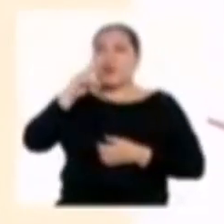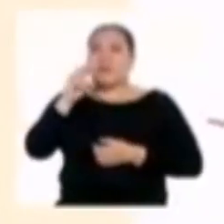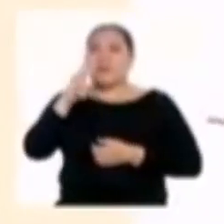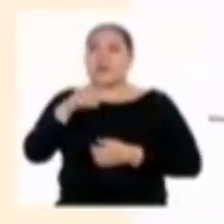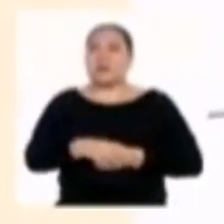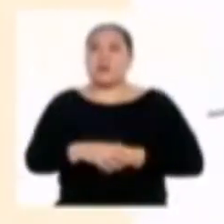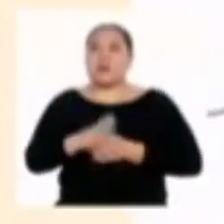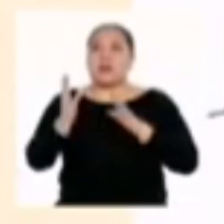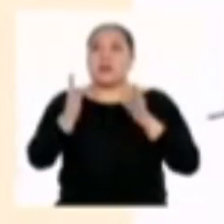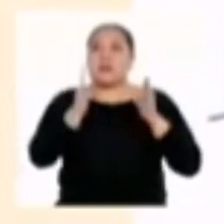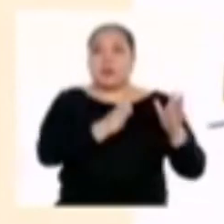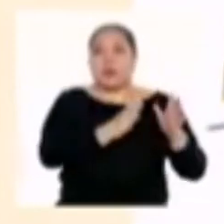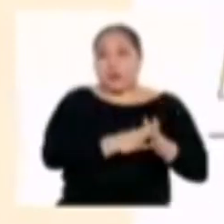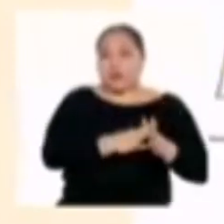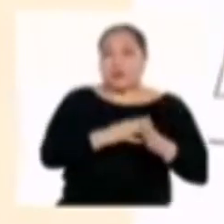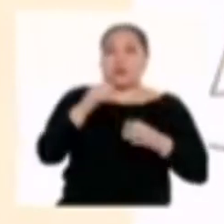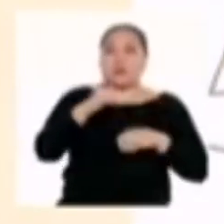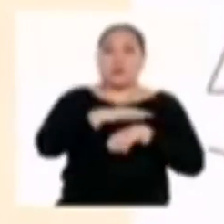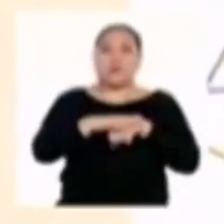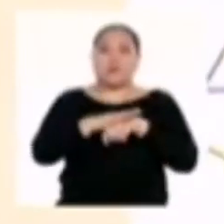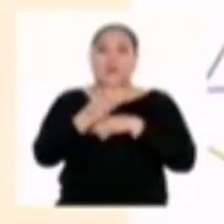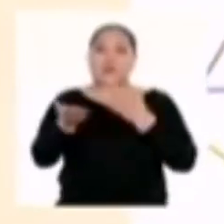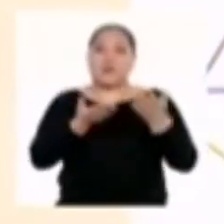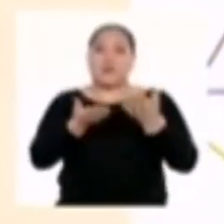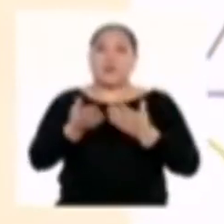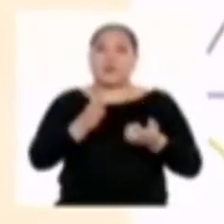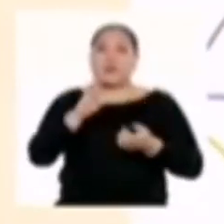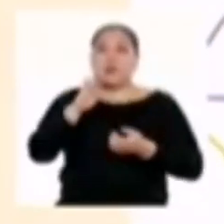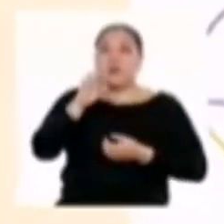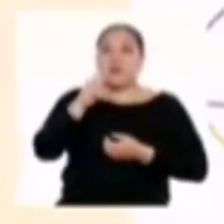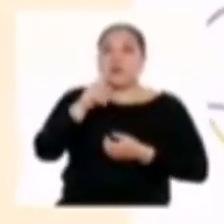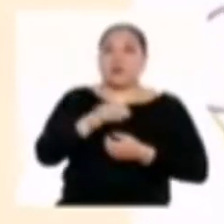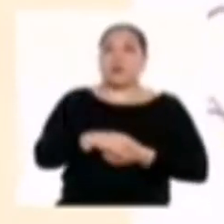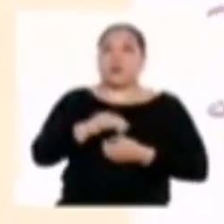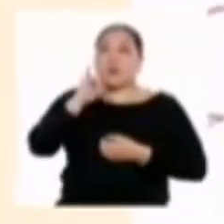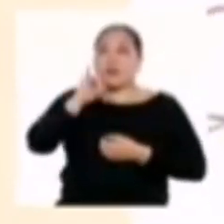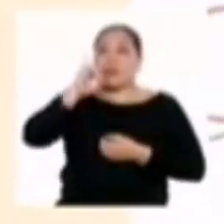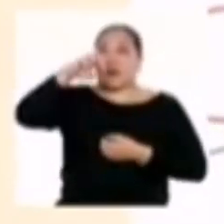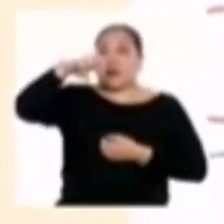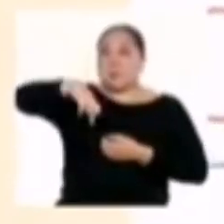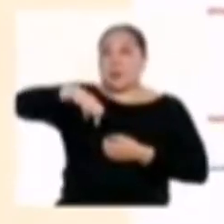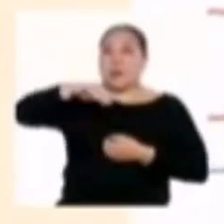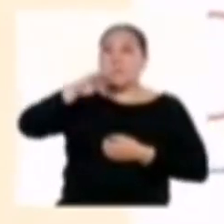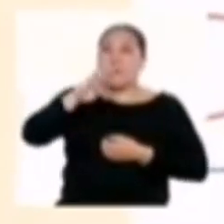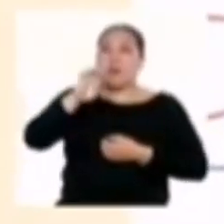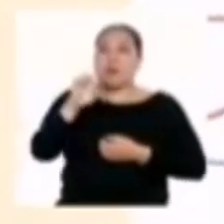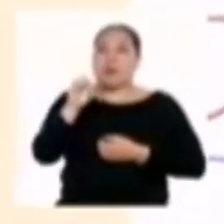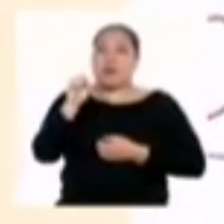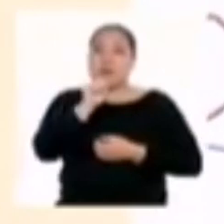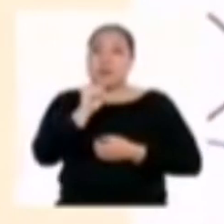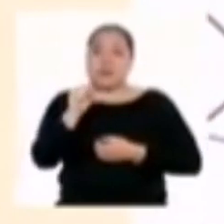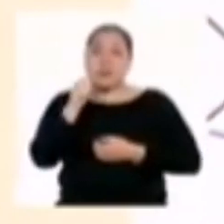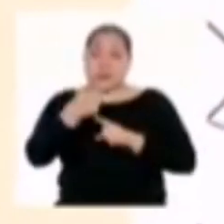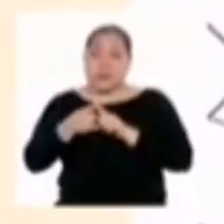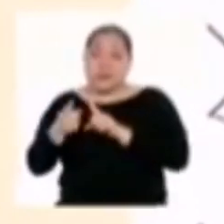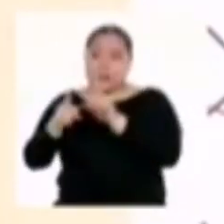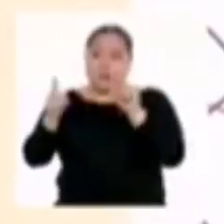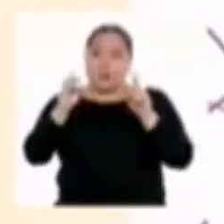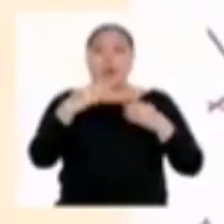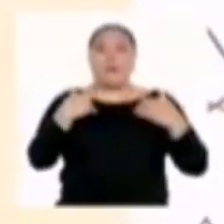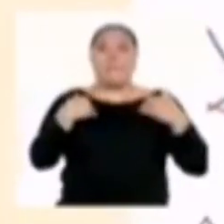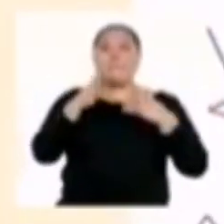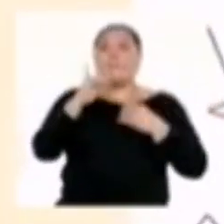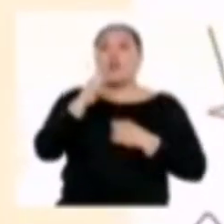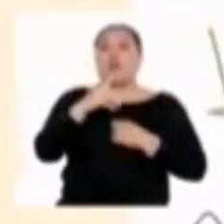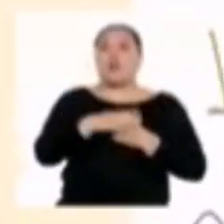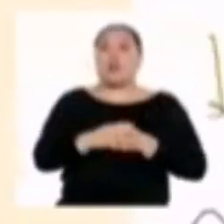por la Plataforma Intergubernamental sobre Biodiversidad y Servicios de los Ecosistemas, IPBES, la diversidad biológica continúa en una tendencia